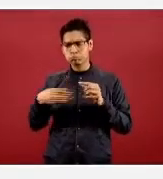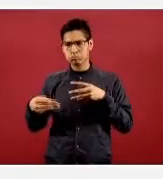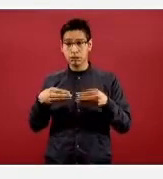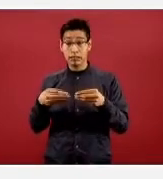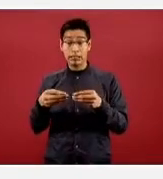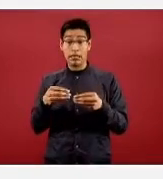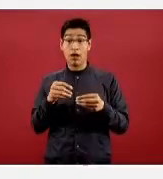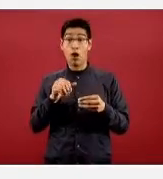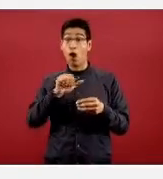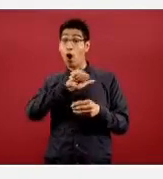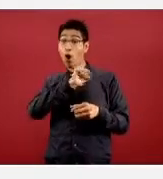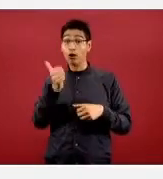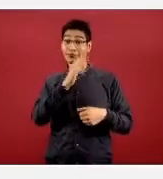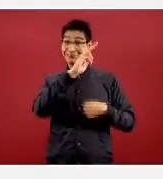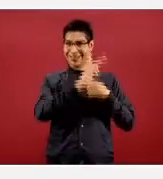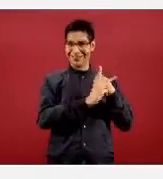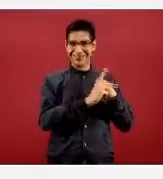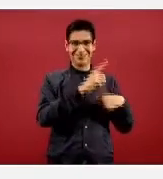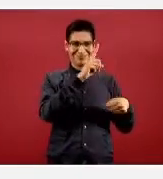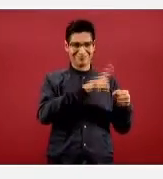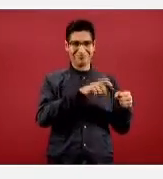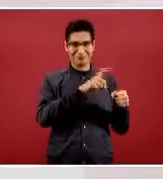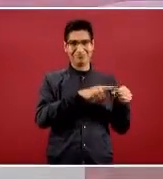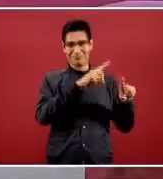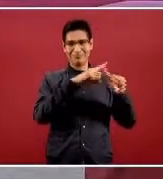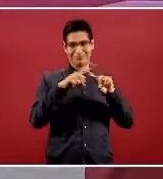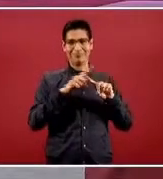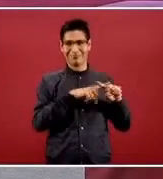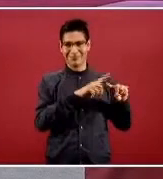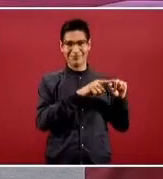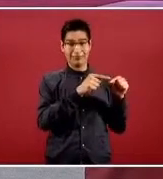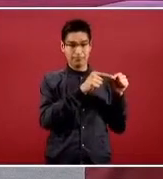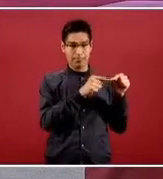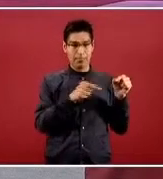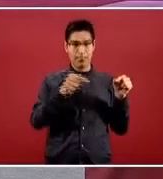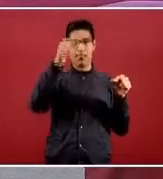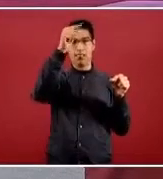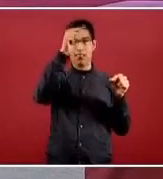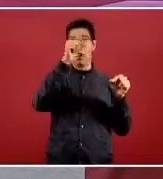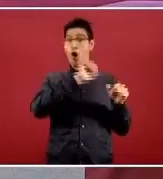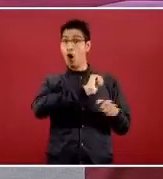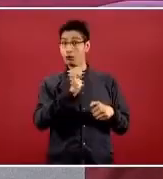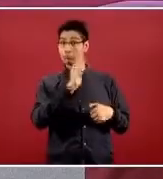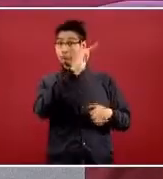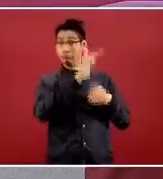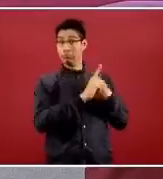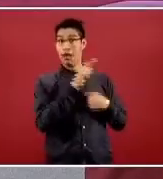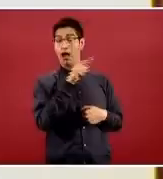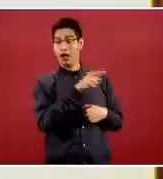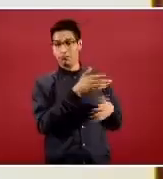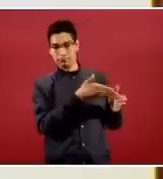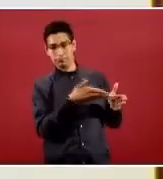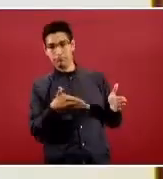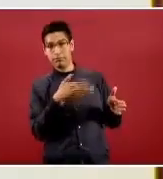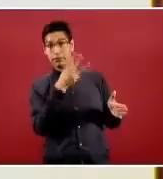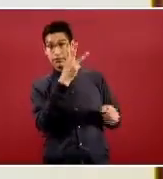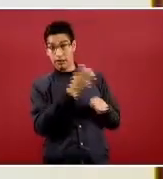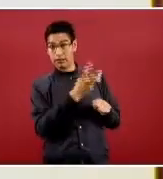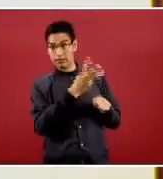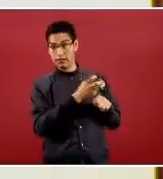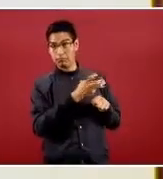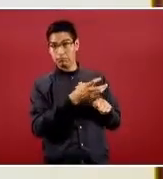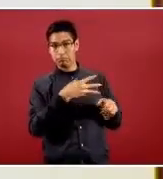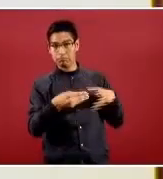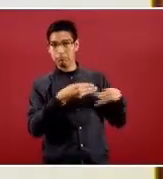otros países que en la actualidad están en su escenario 3 o están en su escenario epidémico, alguno de ellos ya